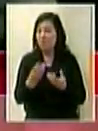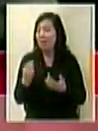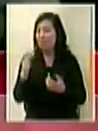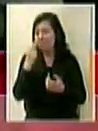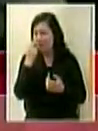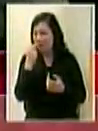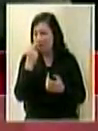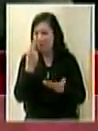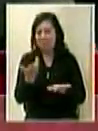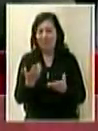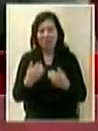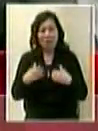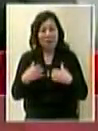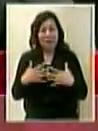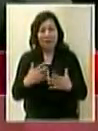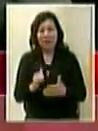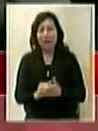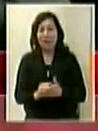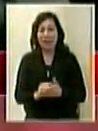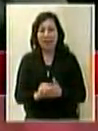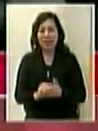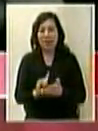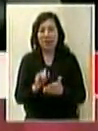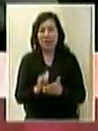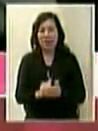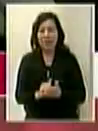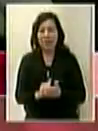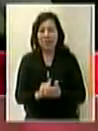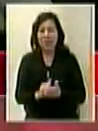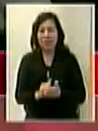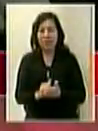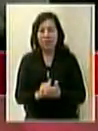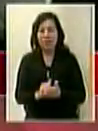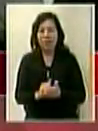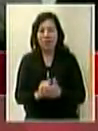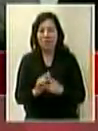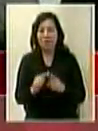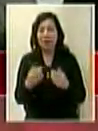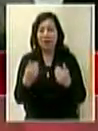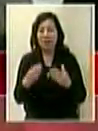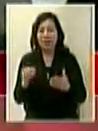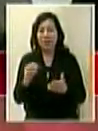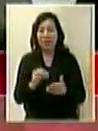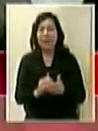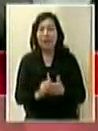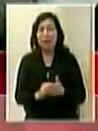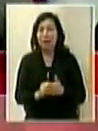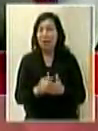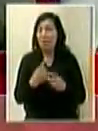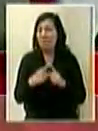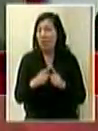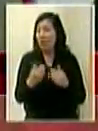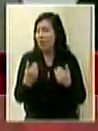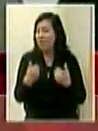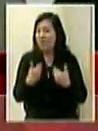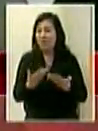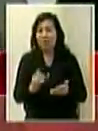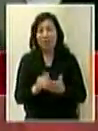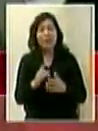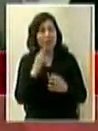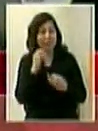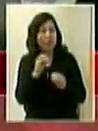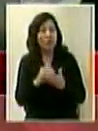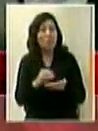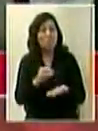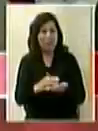rara, bastante tensa. Parece que hay un ánimo un poquito exacerbado, pero creo que vamos a sacar las cosas adelante